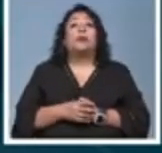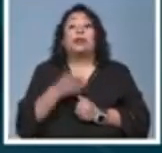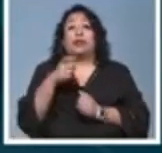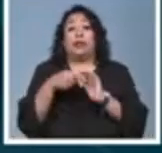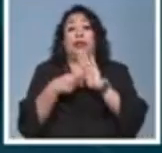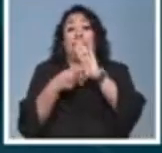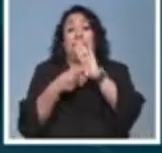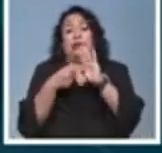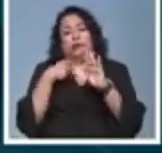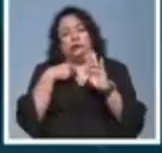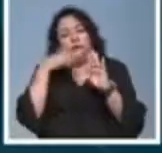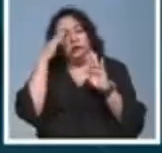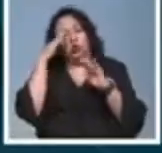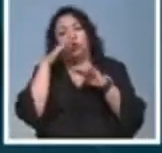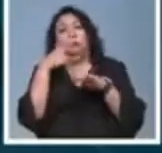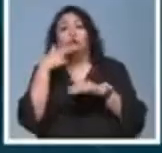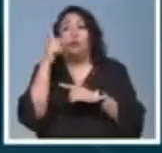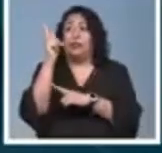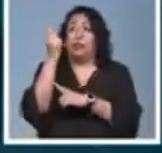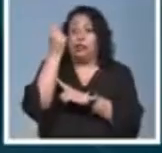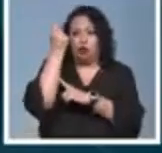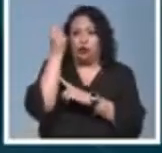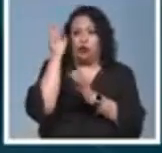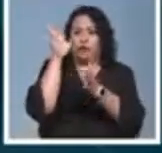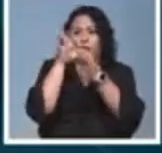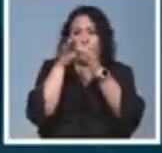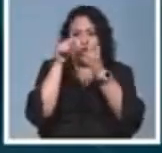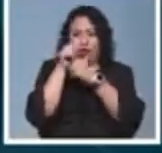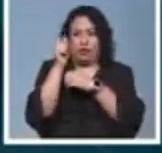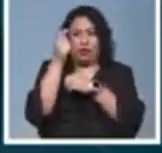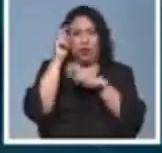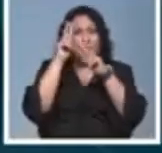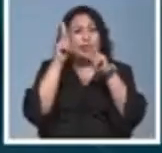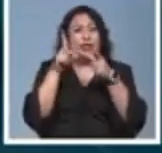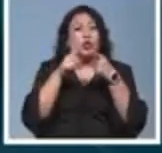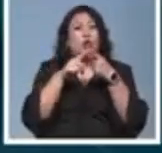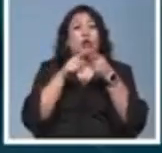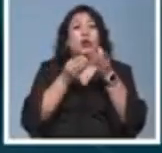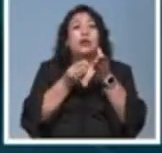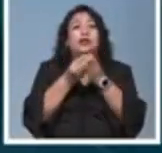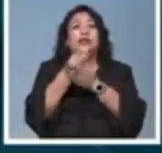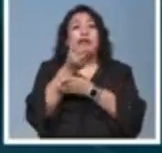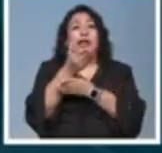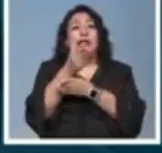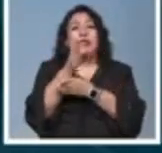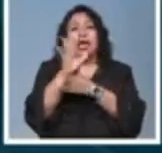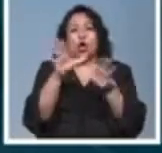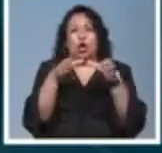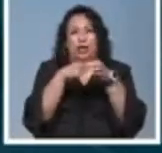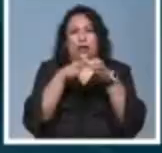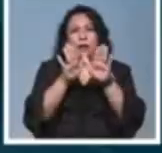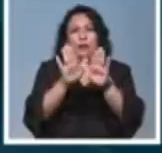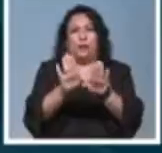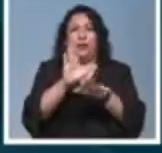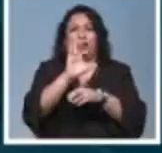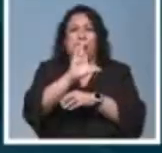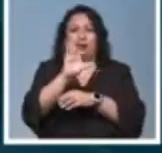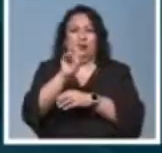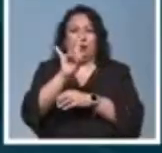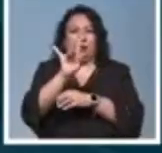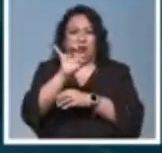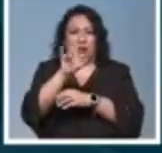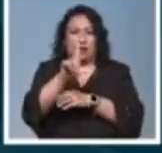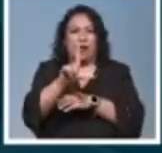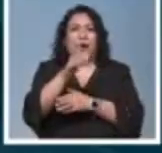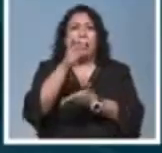Esta muestra que reflexiona sobre la tecnología y nuestro vínculo con ella, titulada La Salida es Colectiva, permanecerá en el Centro de Cultura